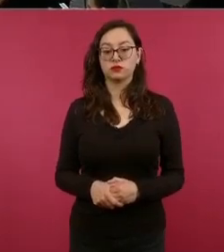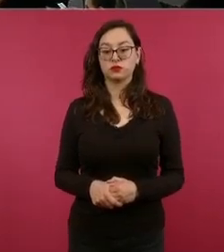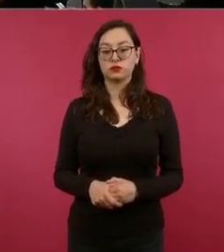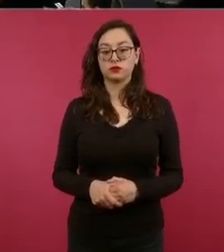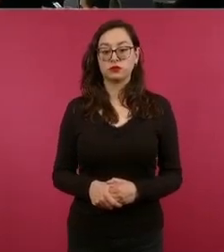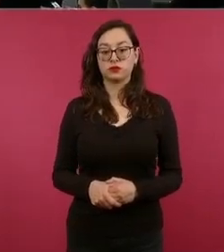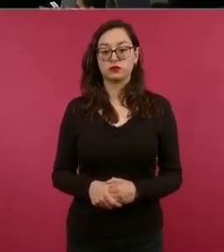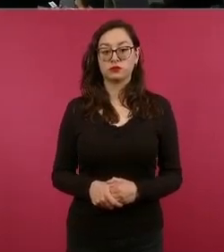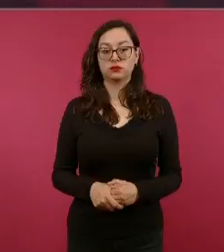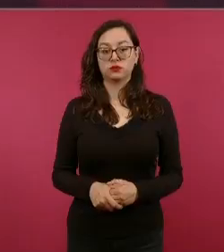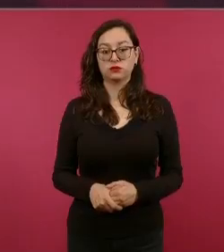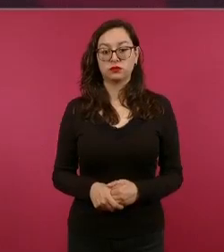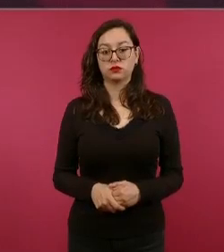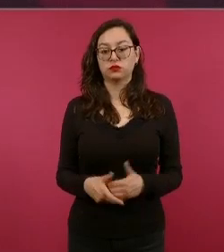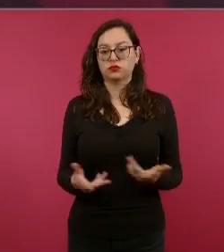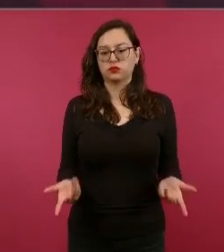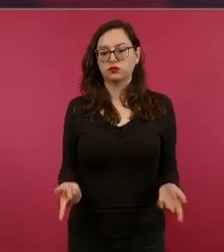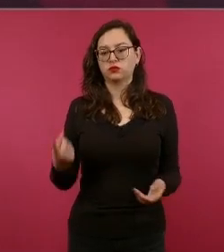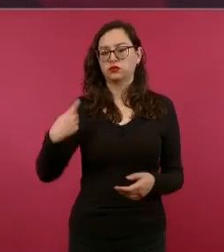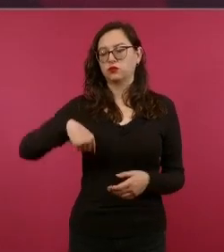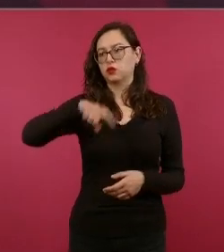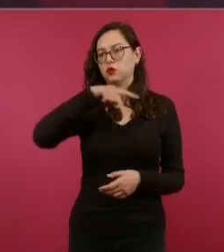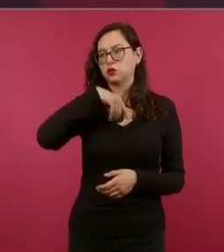para qué ingenio,